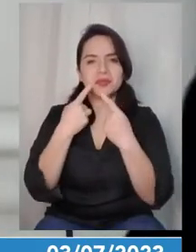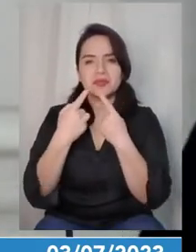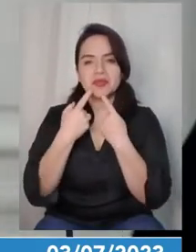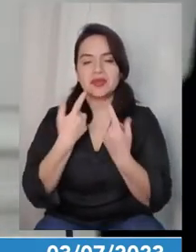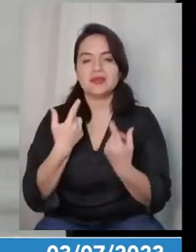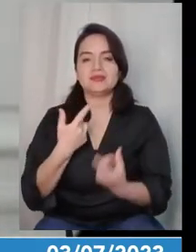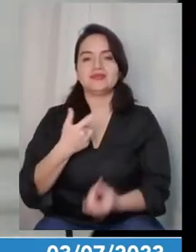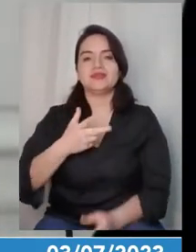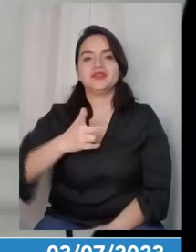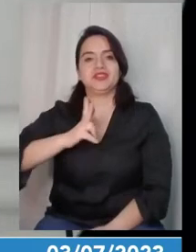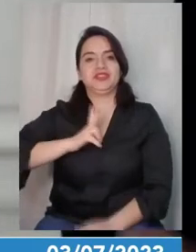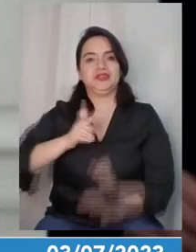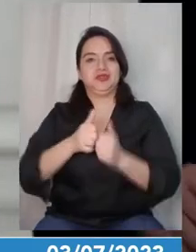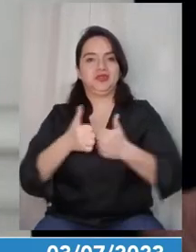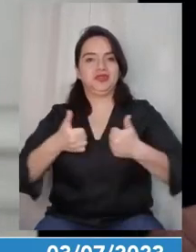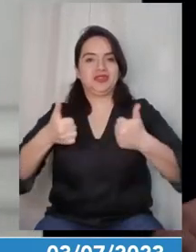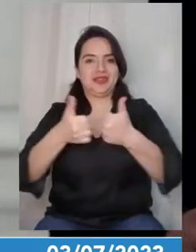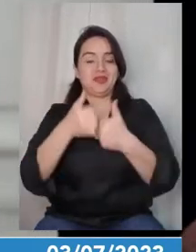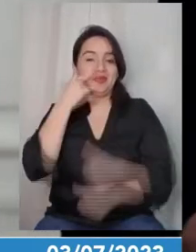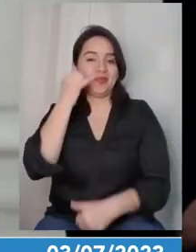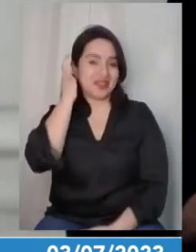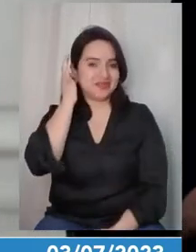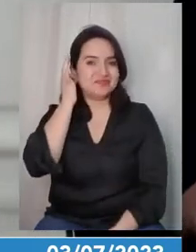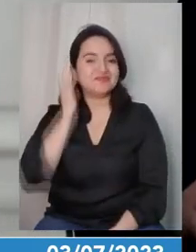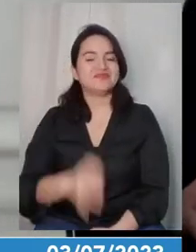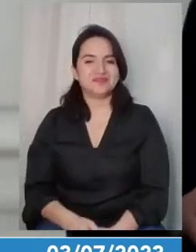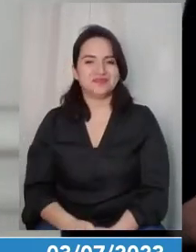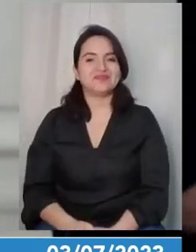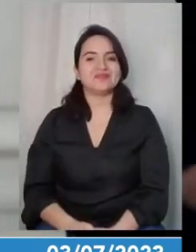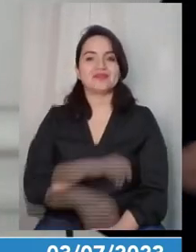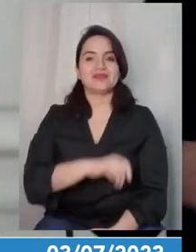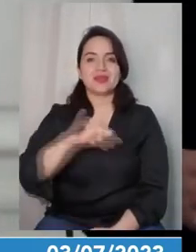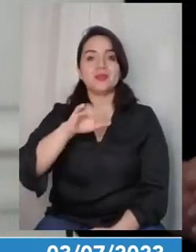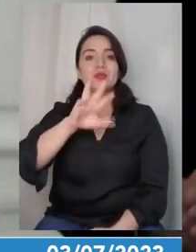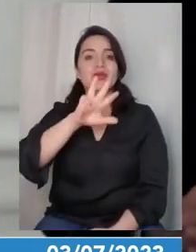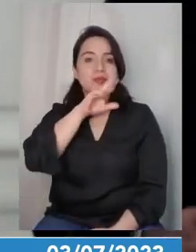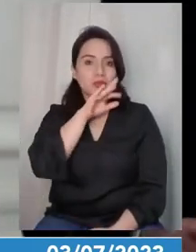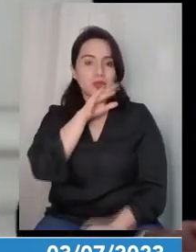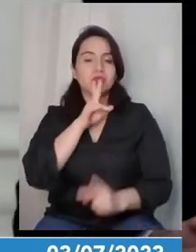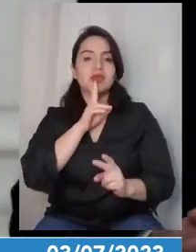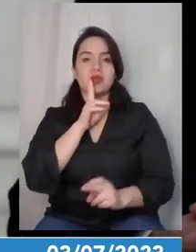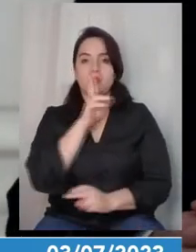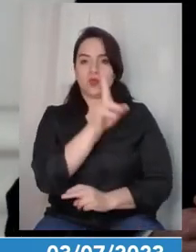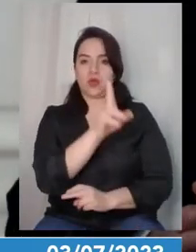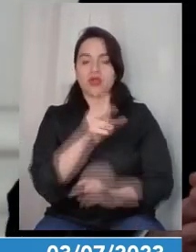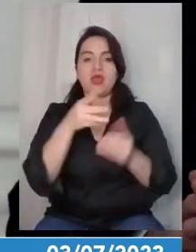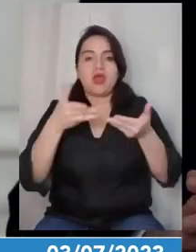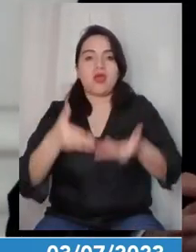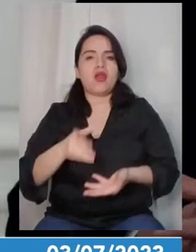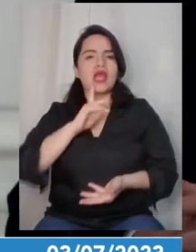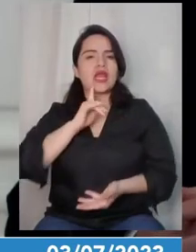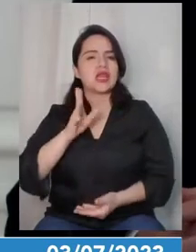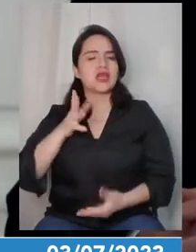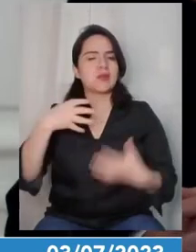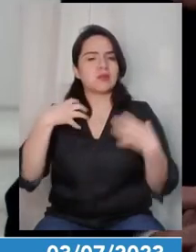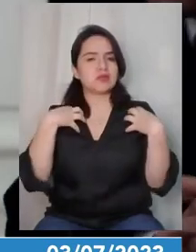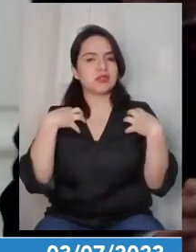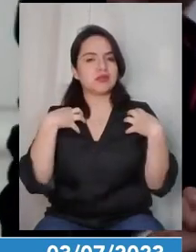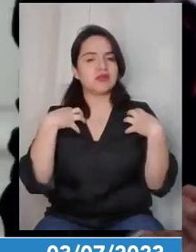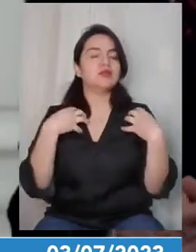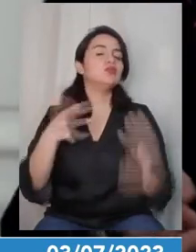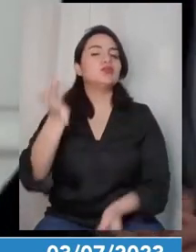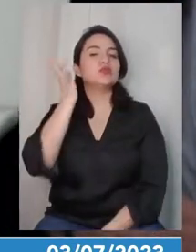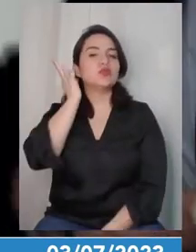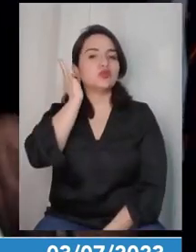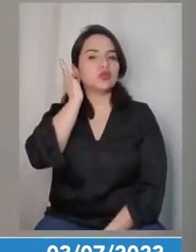y consejeras, y después tienes 9 minutos para contestar. Tienen la palabra Jimena Insunza.